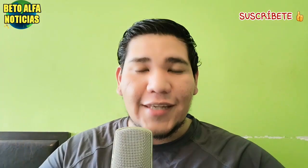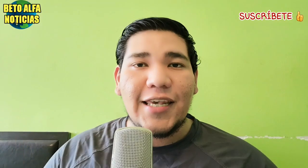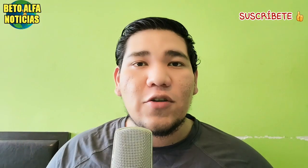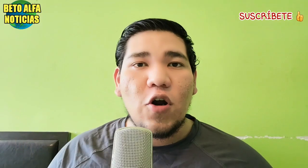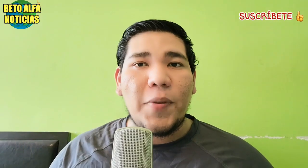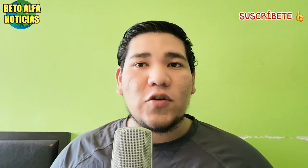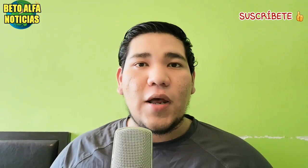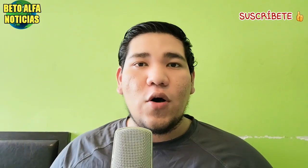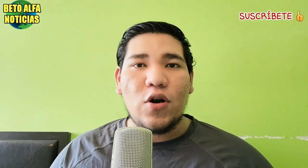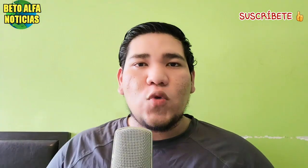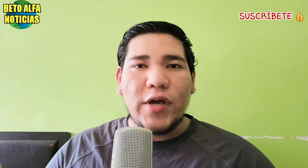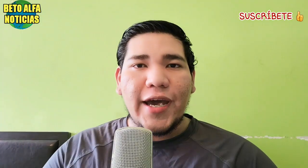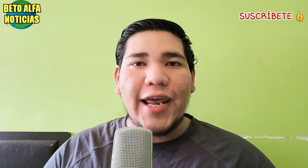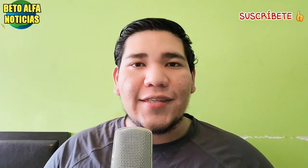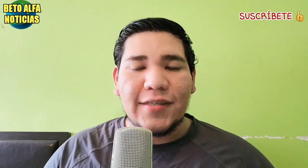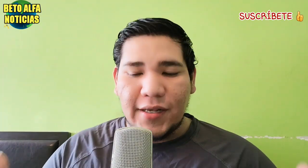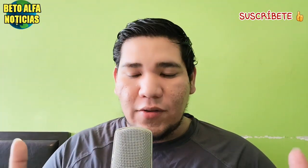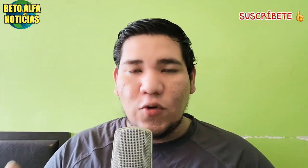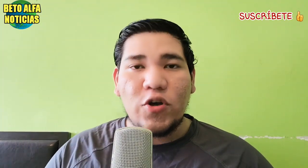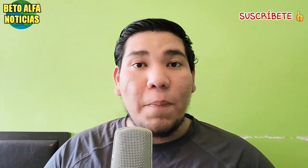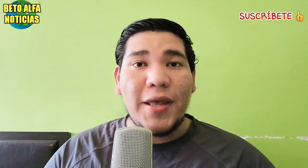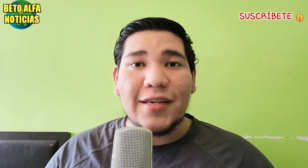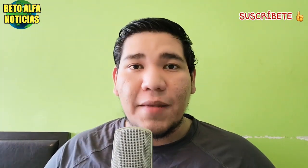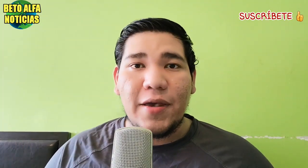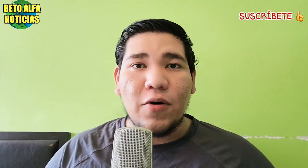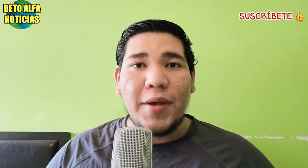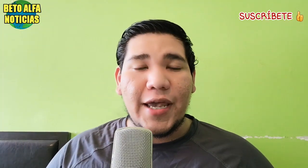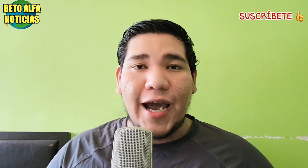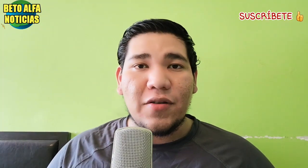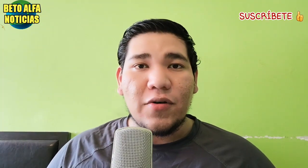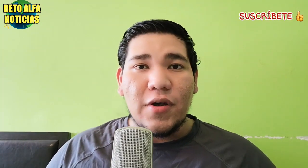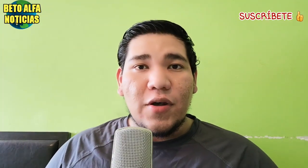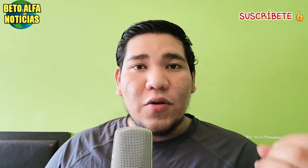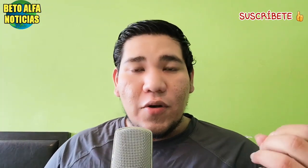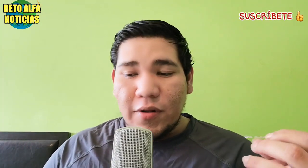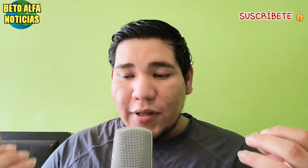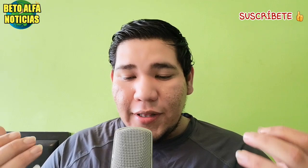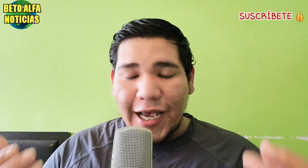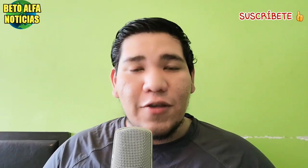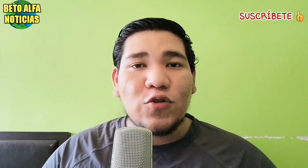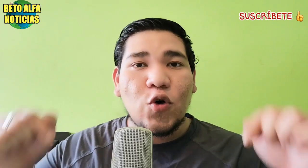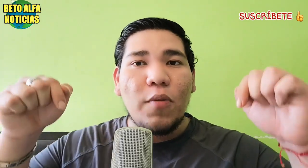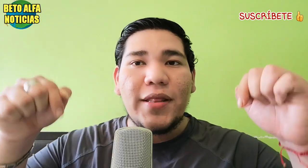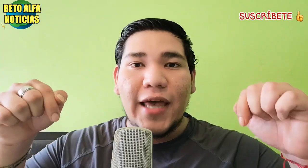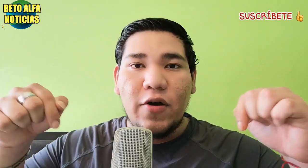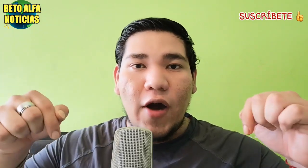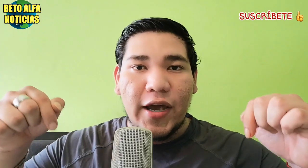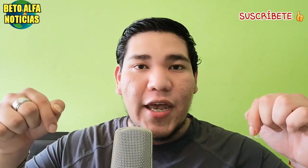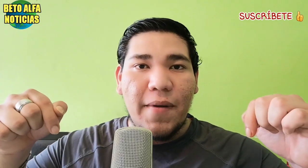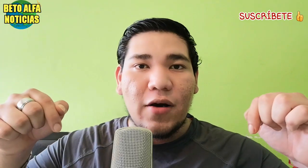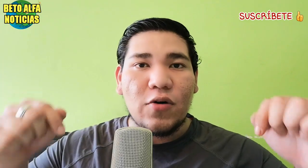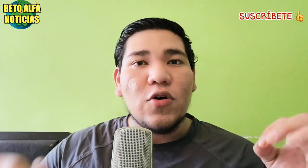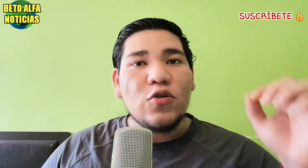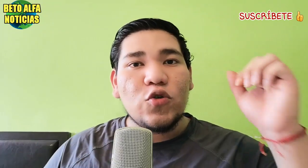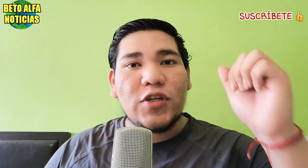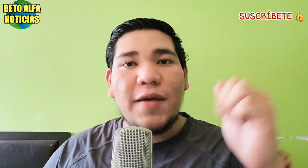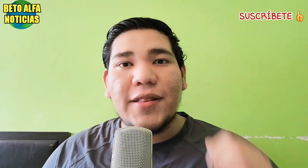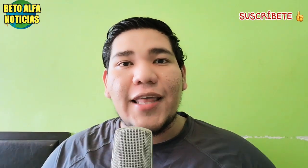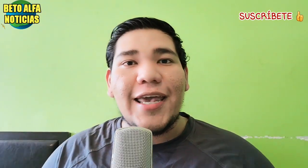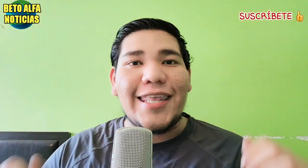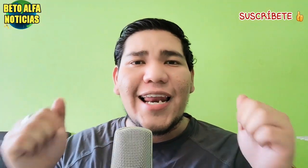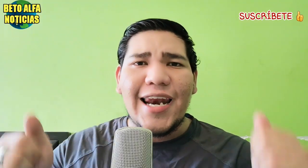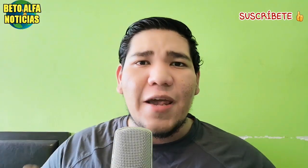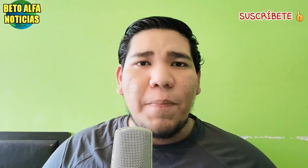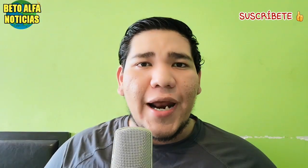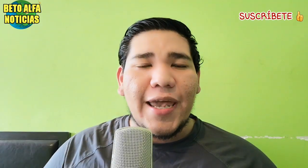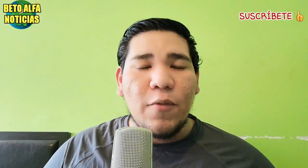que está haciendo López Obrador. ¿Tú qué crees? ¿Tú qué opinas, amigo mexicano? Déjanos tu comentario aquí abajo,